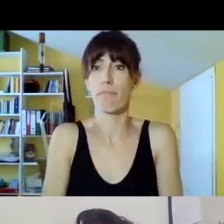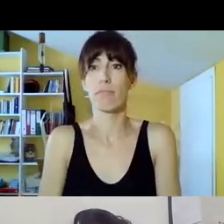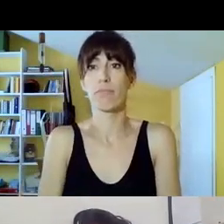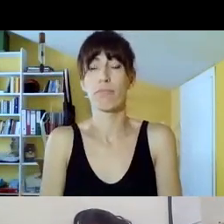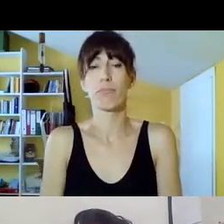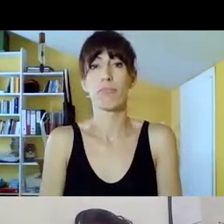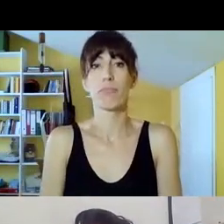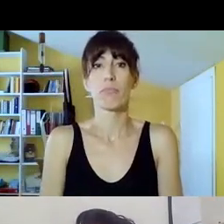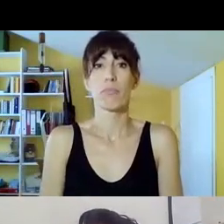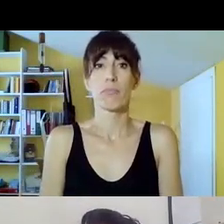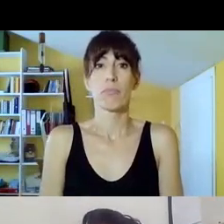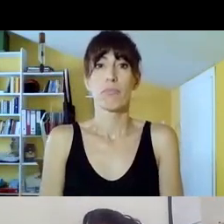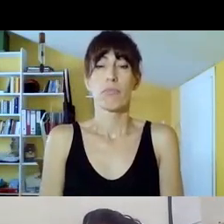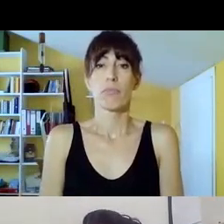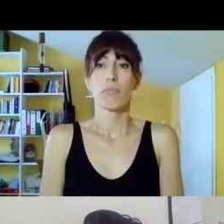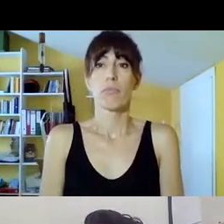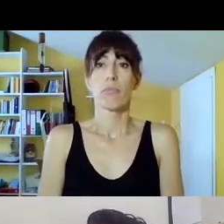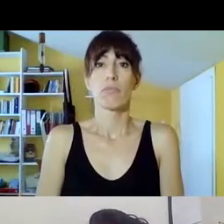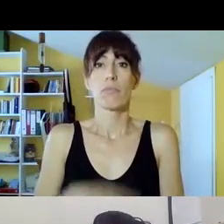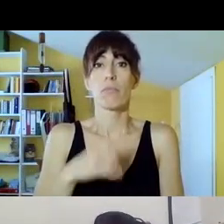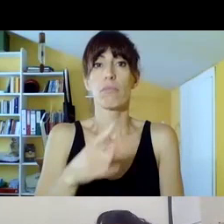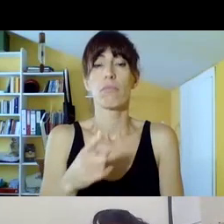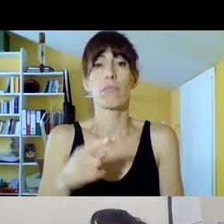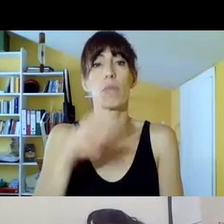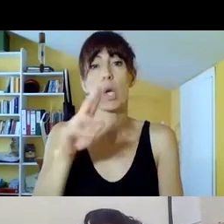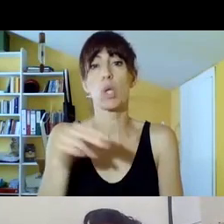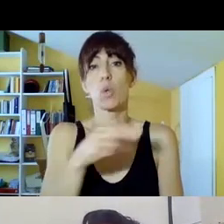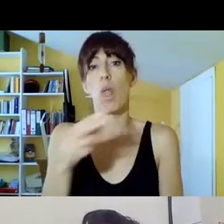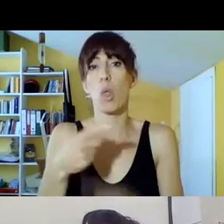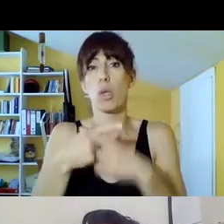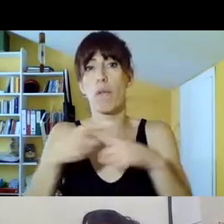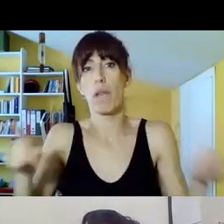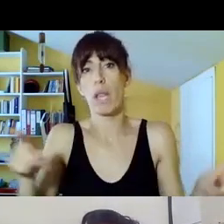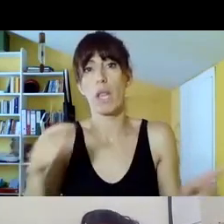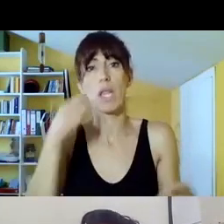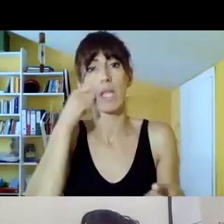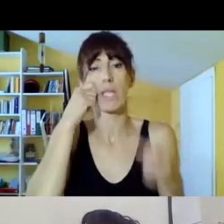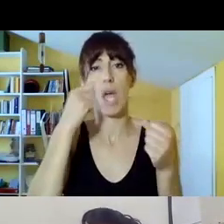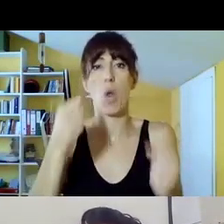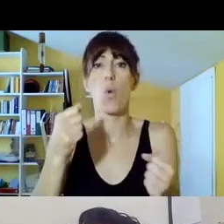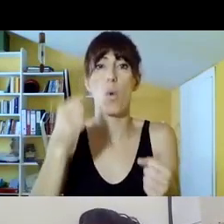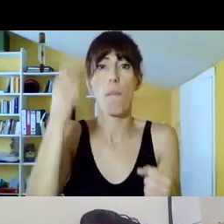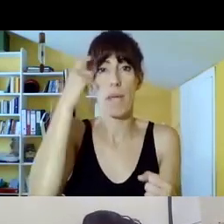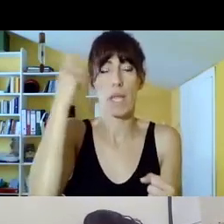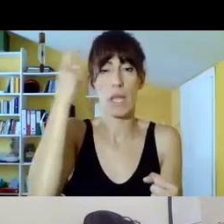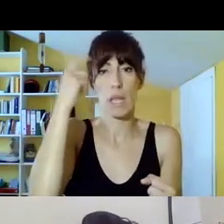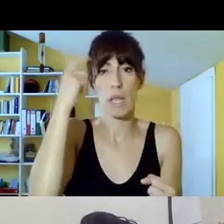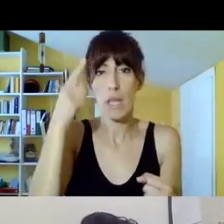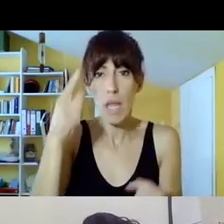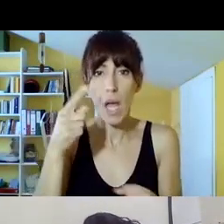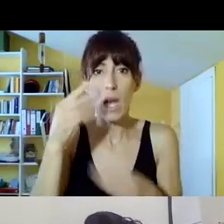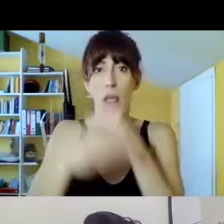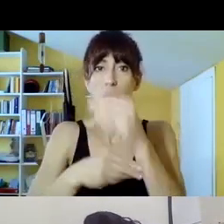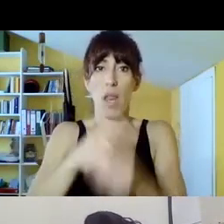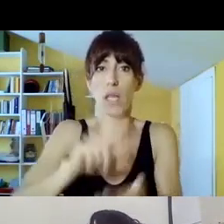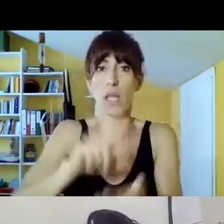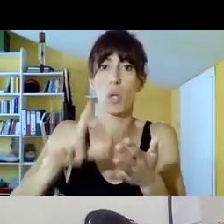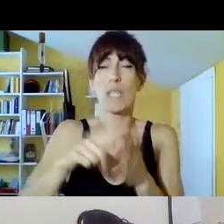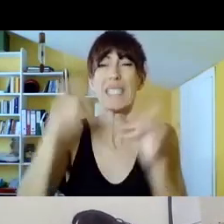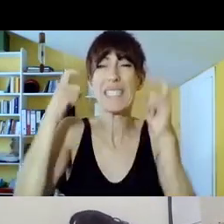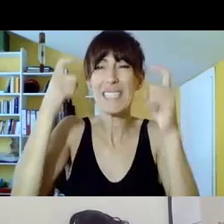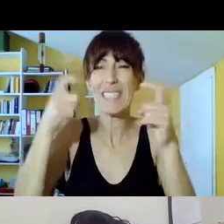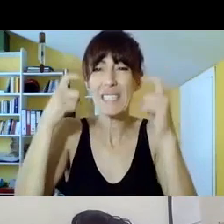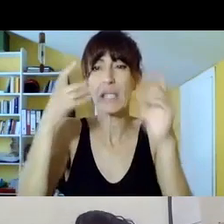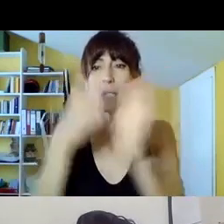Y bueno, estos diferentes resultados en salud mental que se han visto en la literatura se han intentado explicar desde